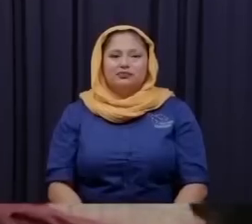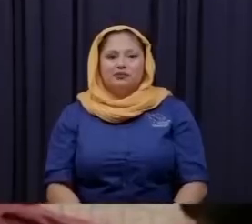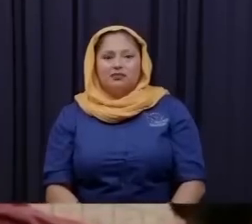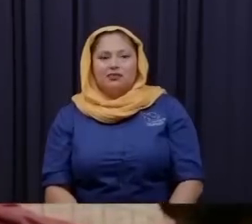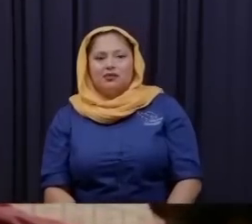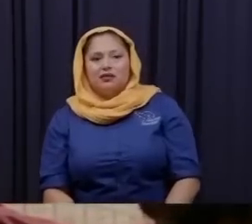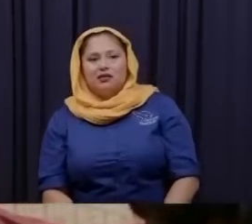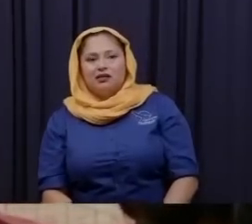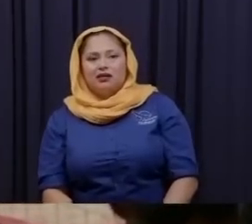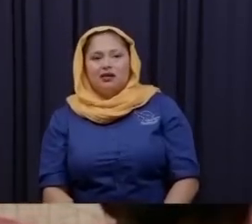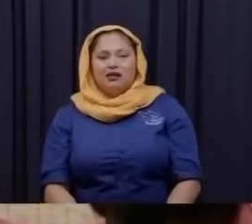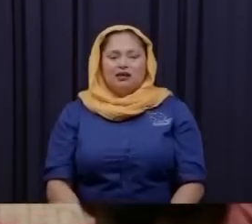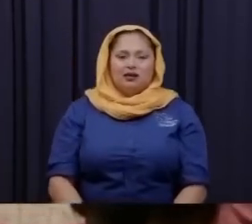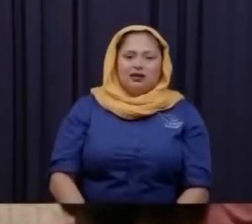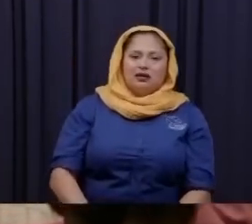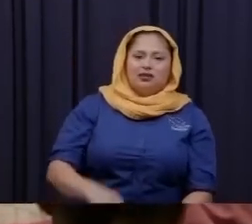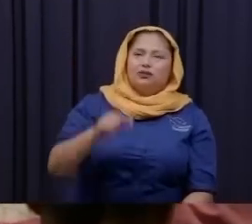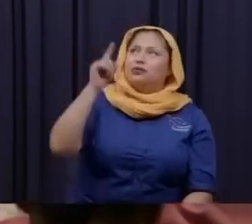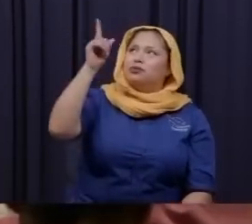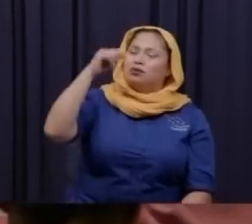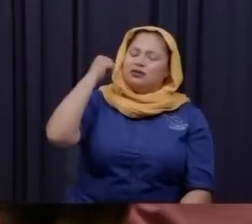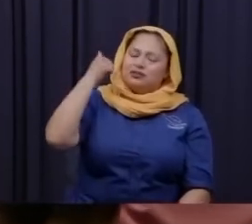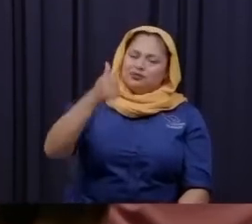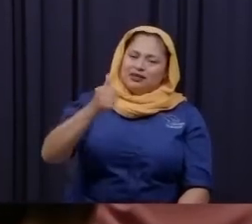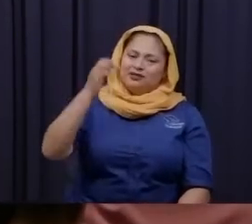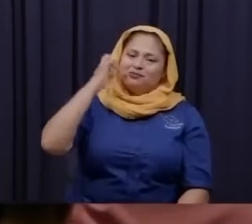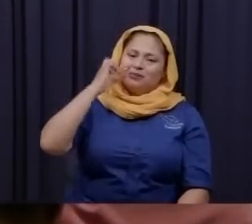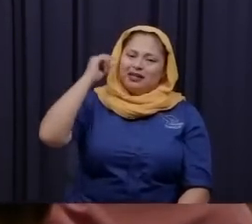Ah, sí, Señor, tú eres bueno, Padre.